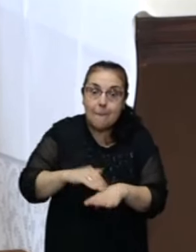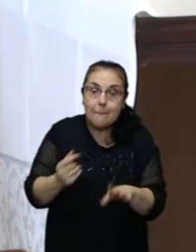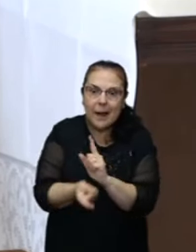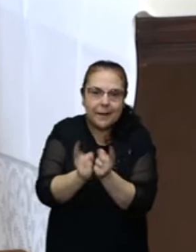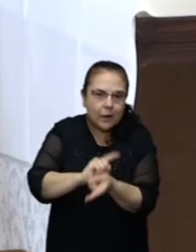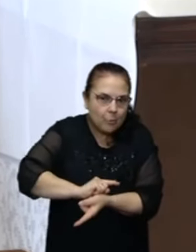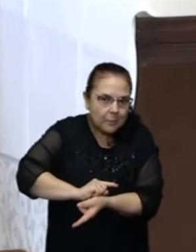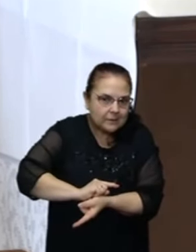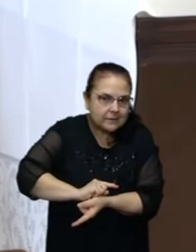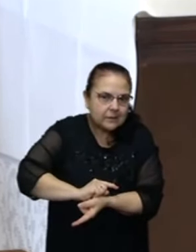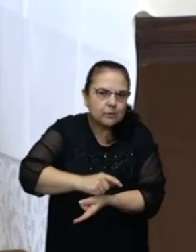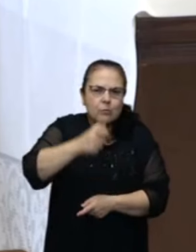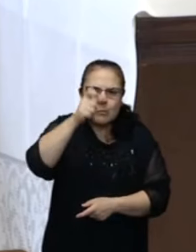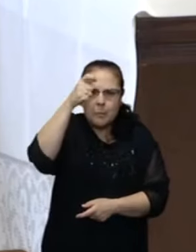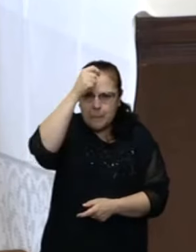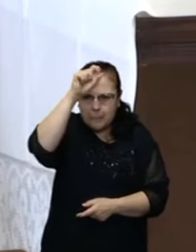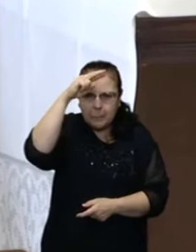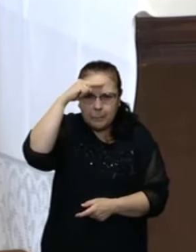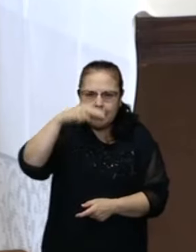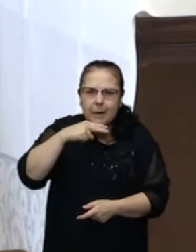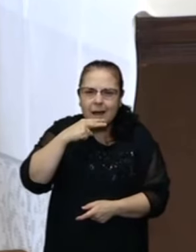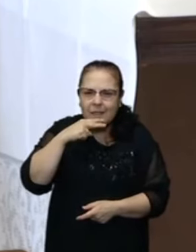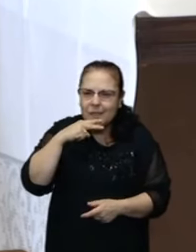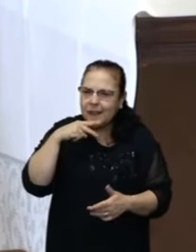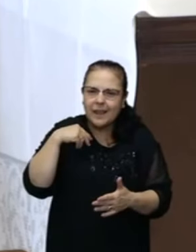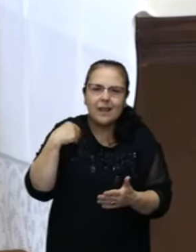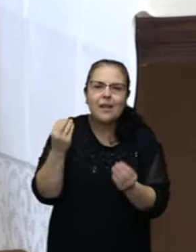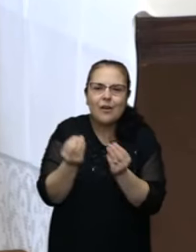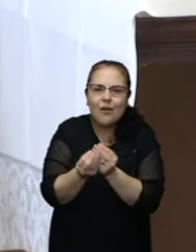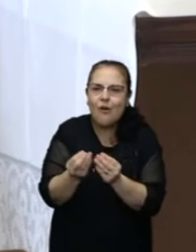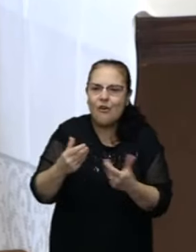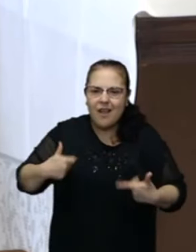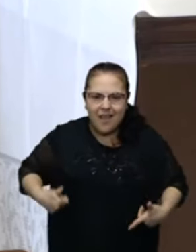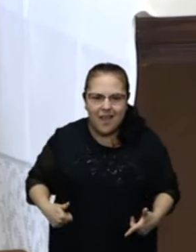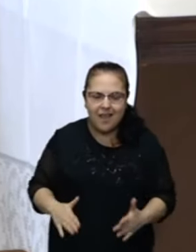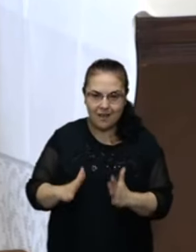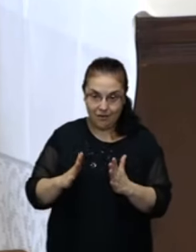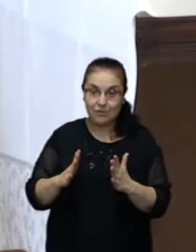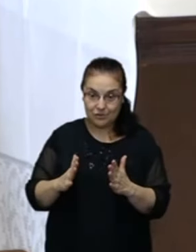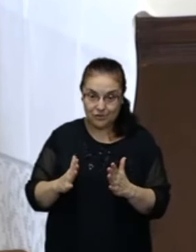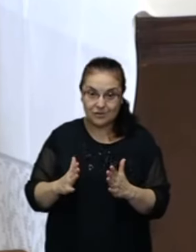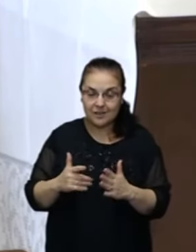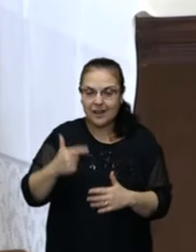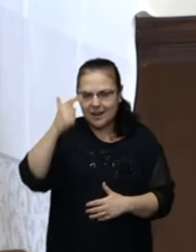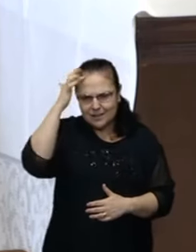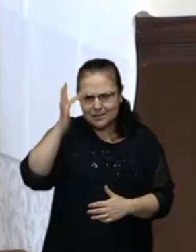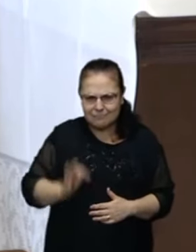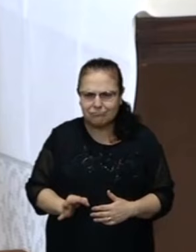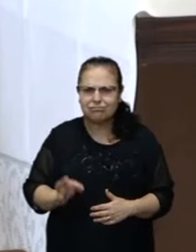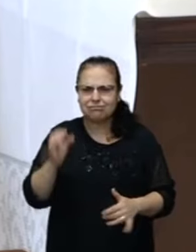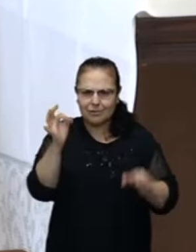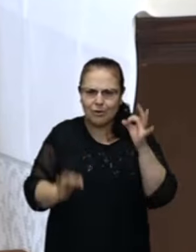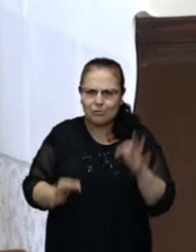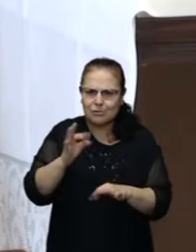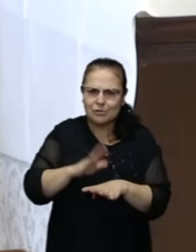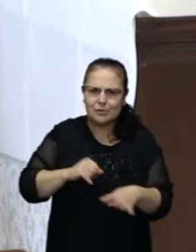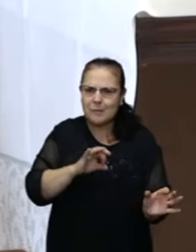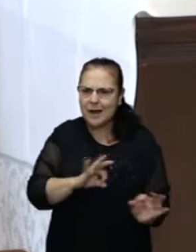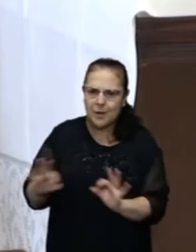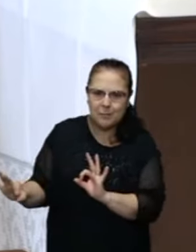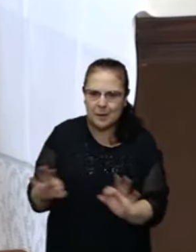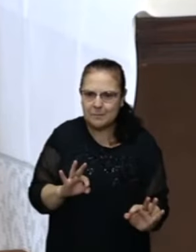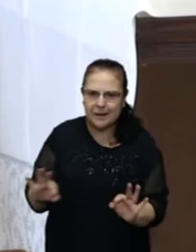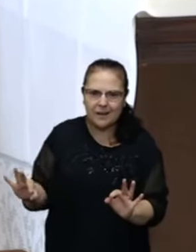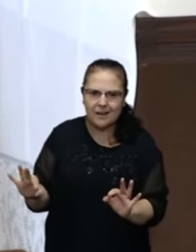los hijos y a los desobedientes a la sensatez de los justos, para preparar al Señor